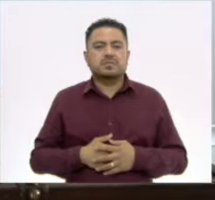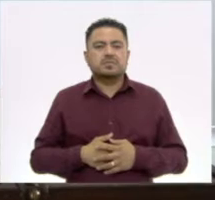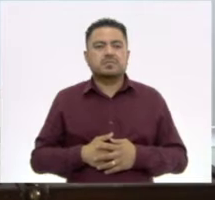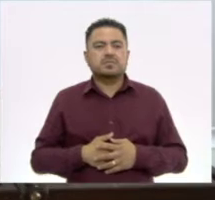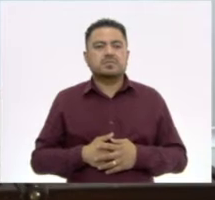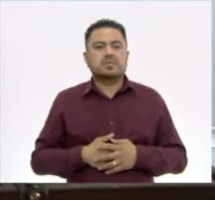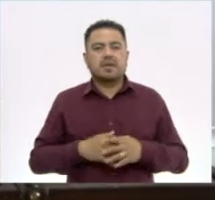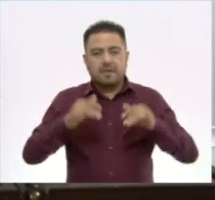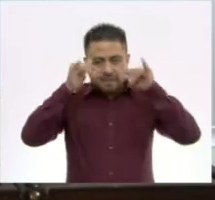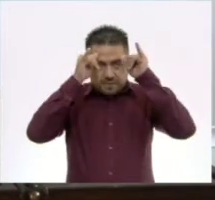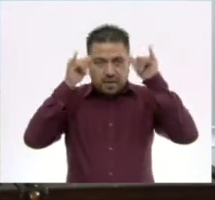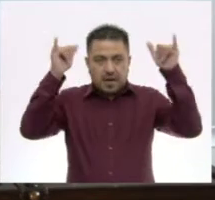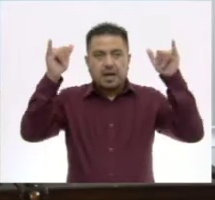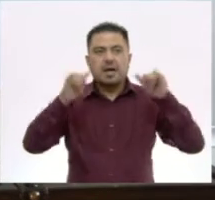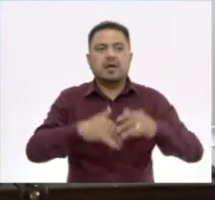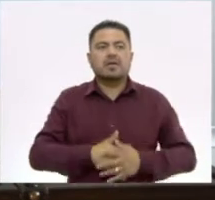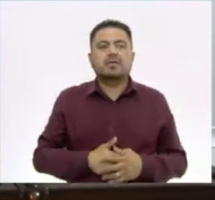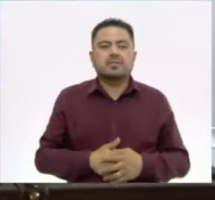vaca